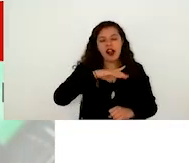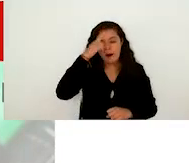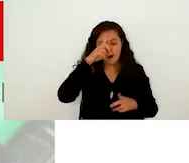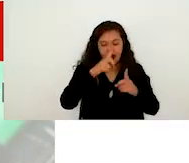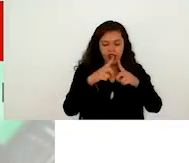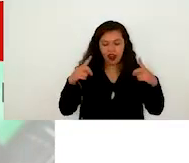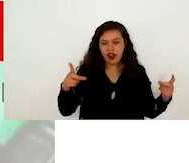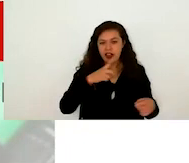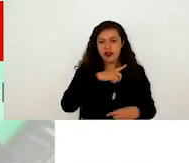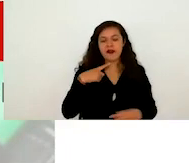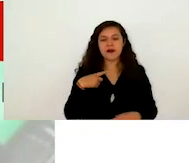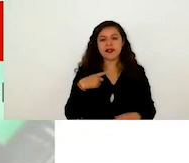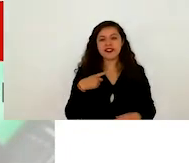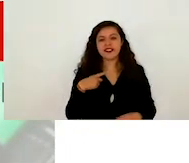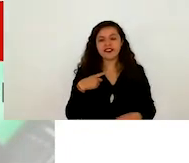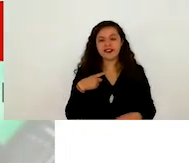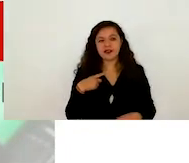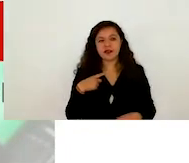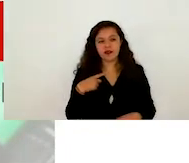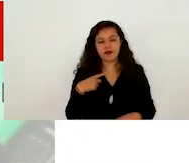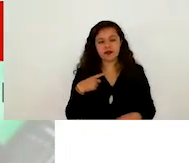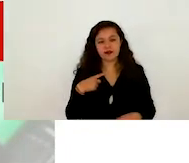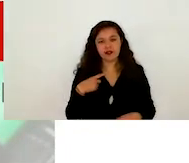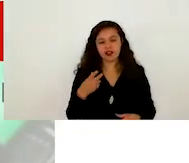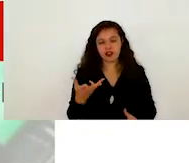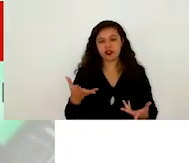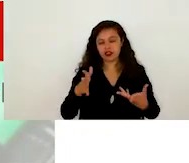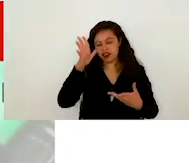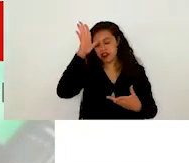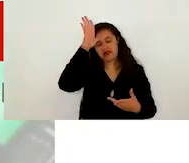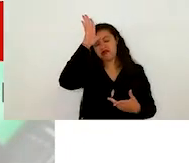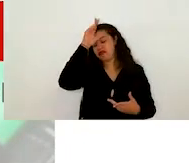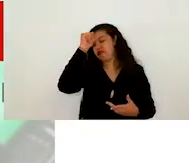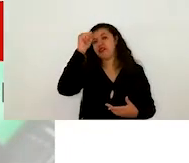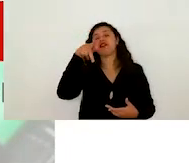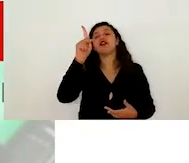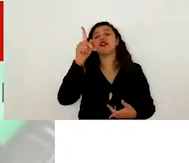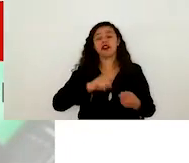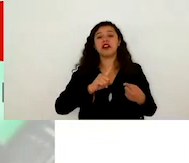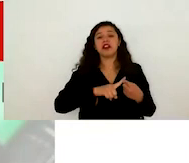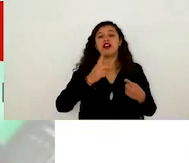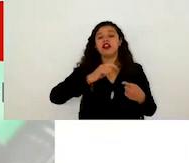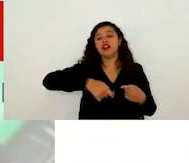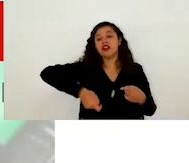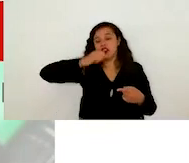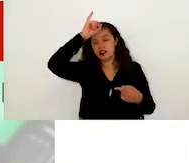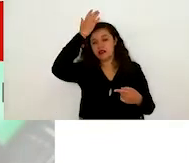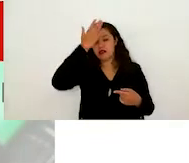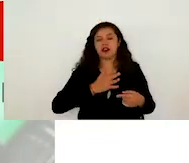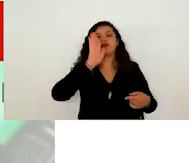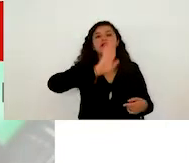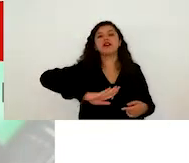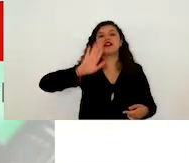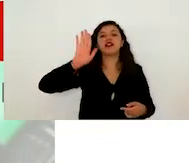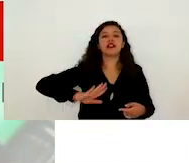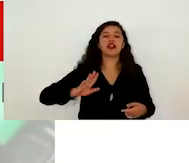claro para mercado la segunda arrestada no está de acuerdo hay algo también la primera ver en primera imagen pareciera ser que esta